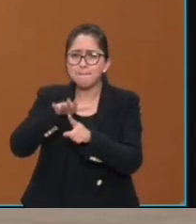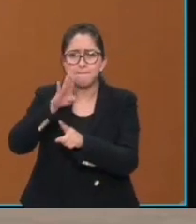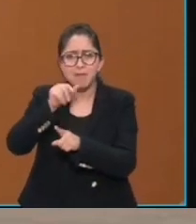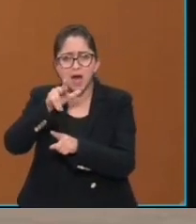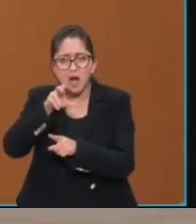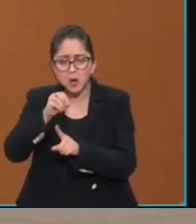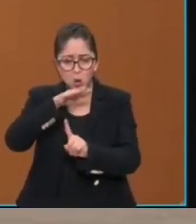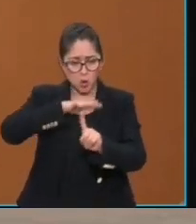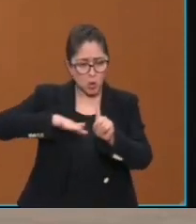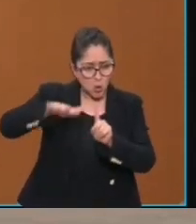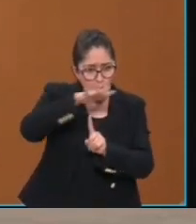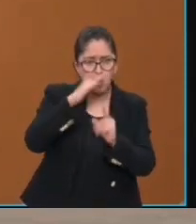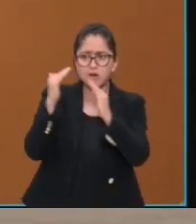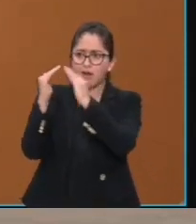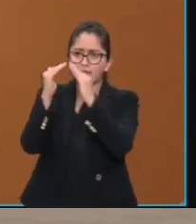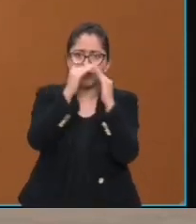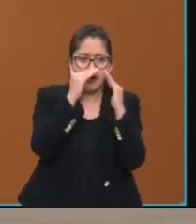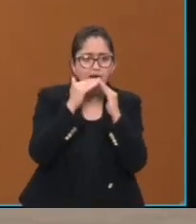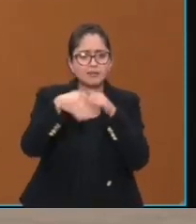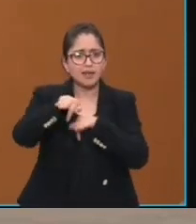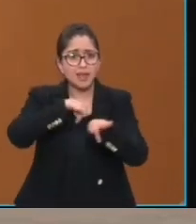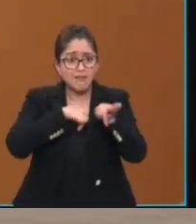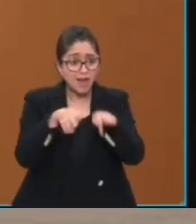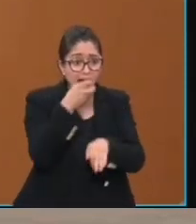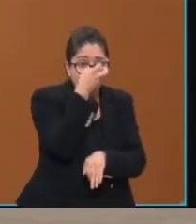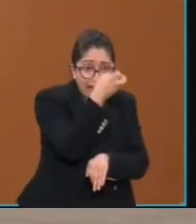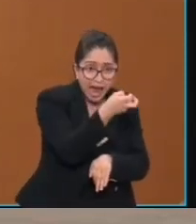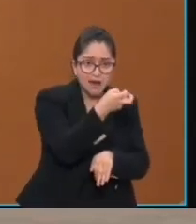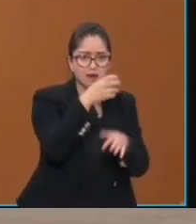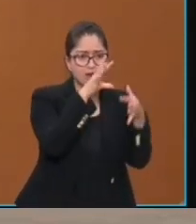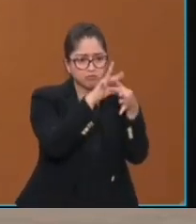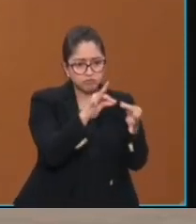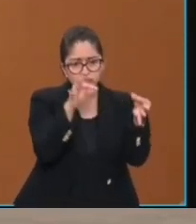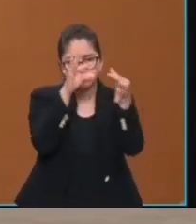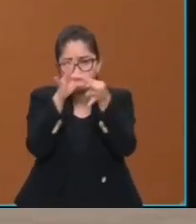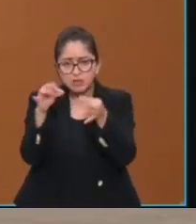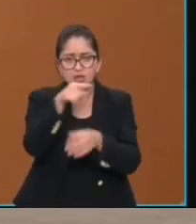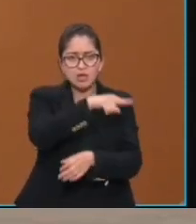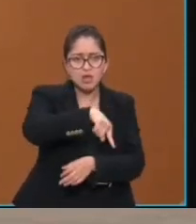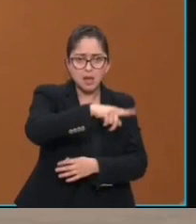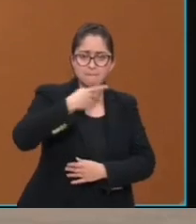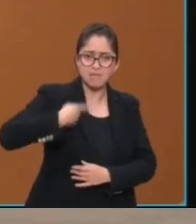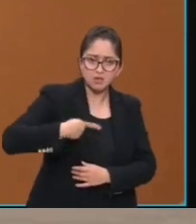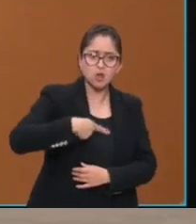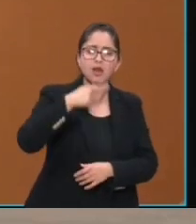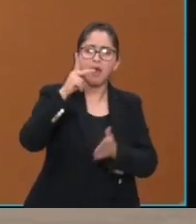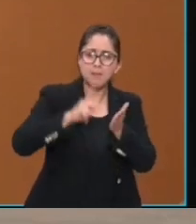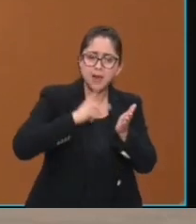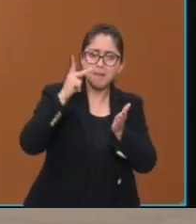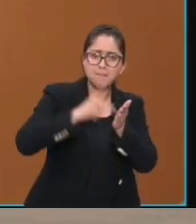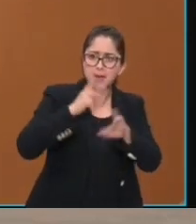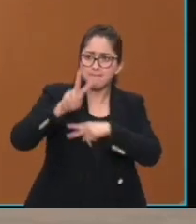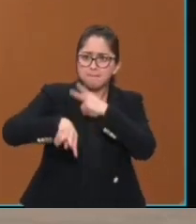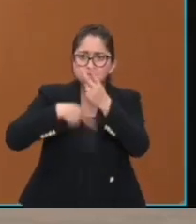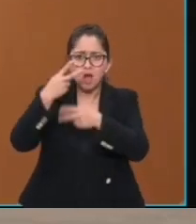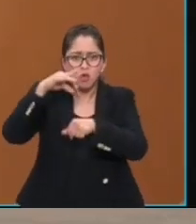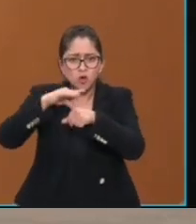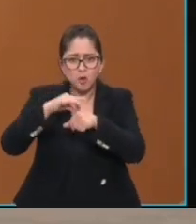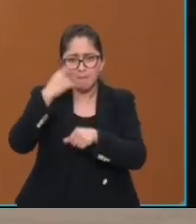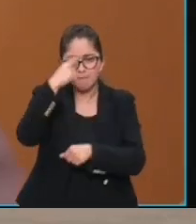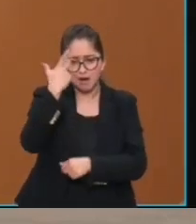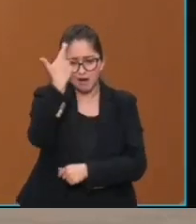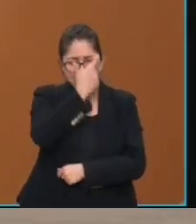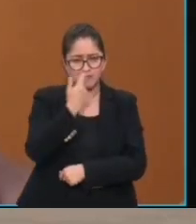ahí tenemos que ir a convencer a la gente para que vaya al médico de manera preventiva. Nosotros